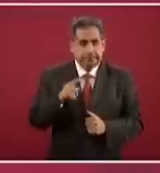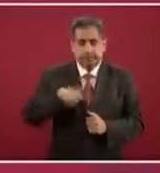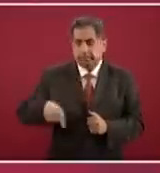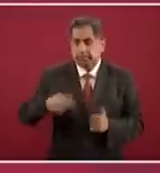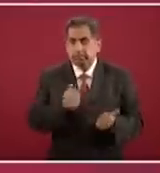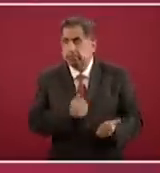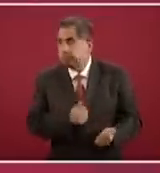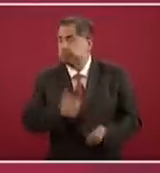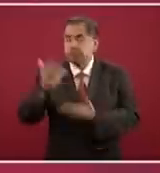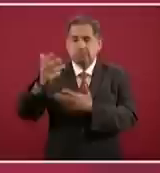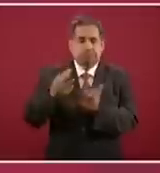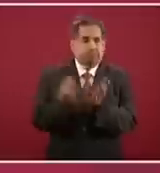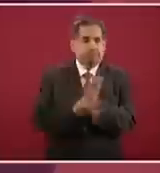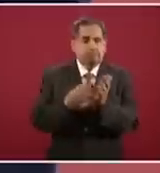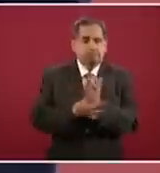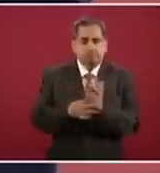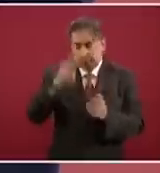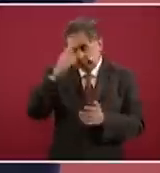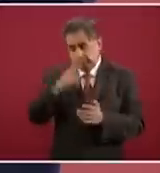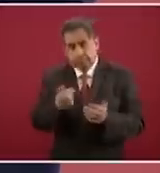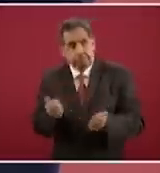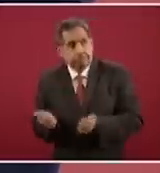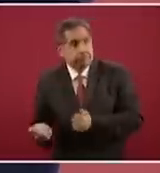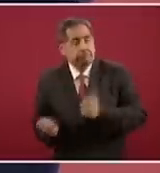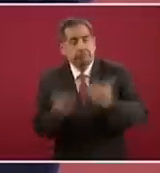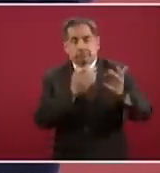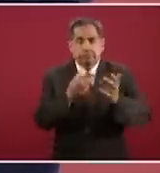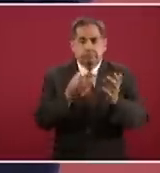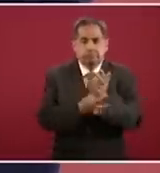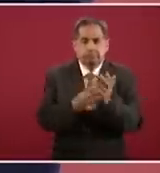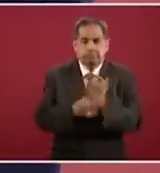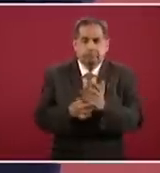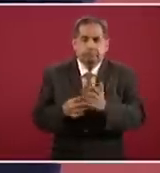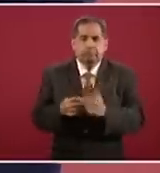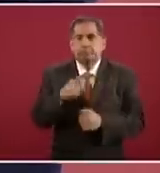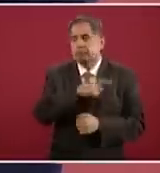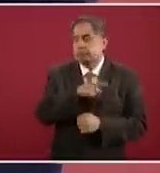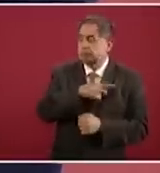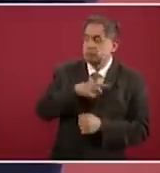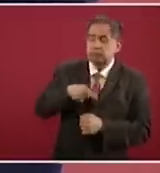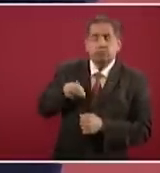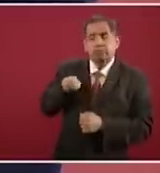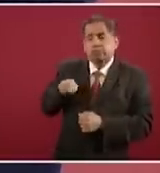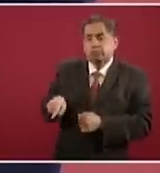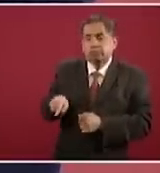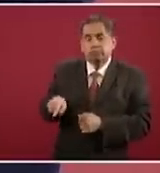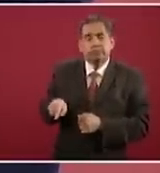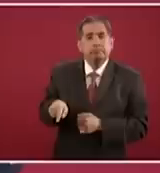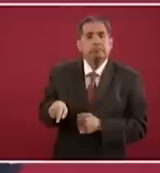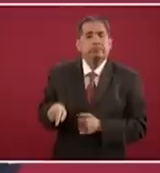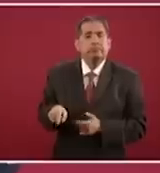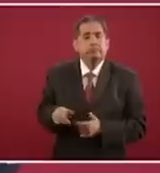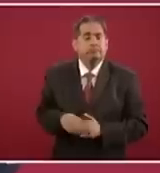exportación del acero mexicano, que tenía que